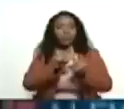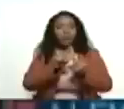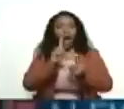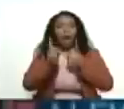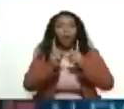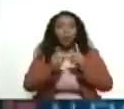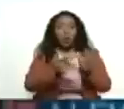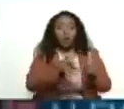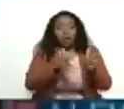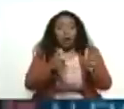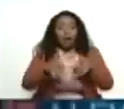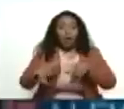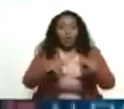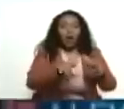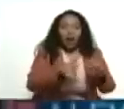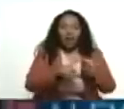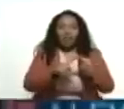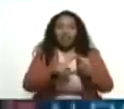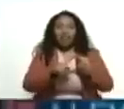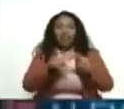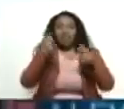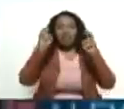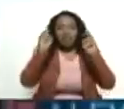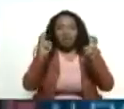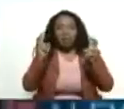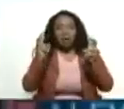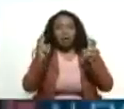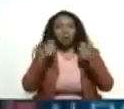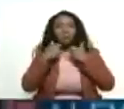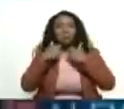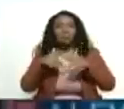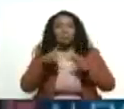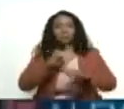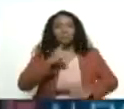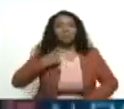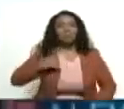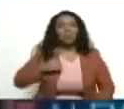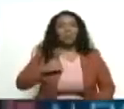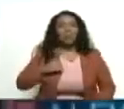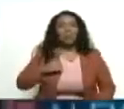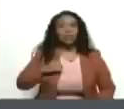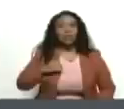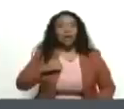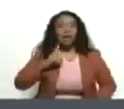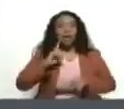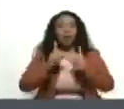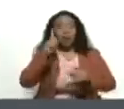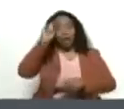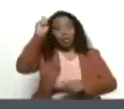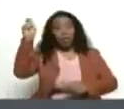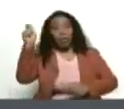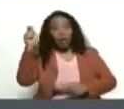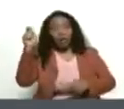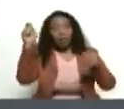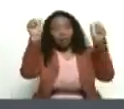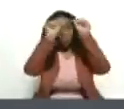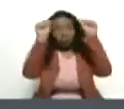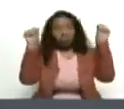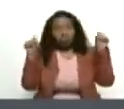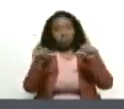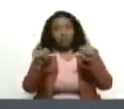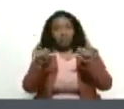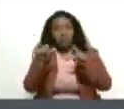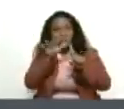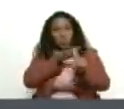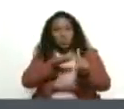ganan espacio, ganan puesto, pervierten la diplomacia, imponen teorías, sistemas corrompen